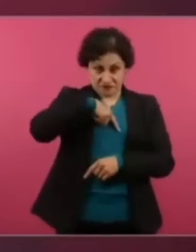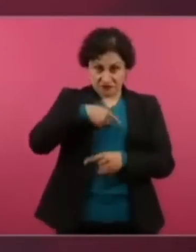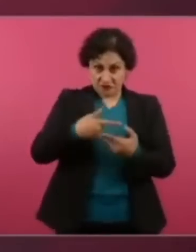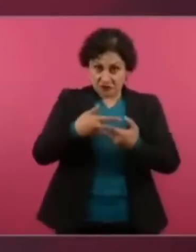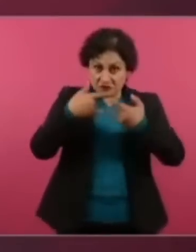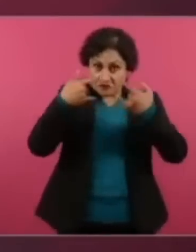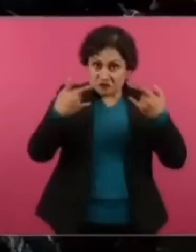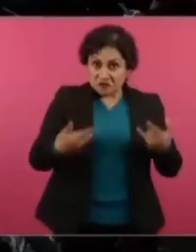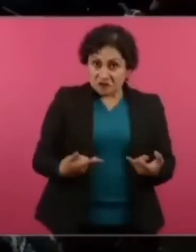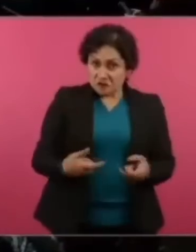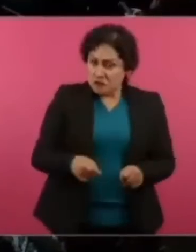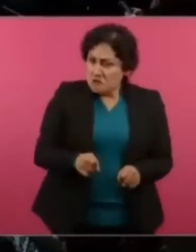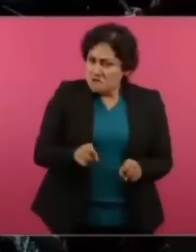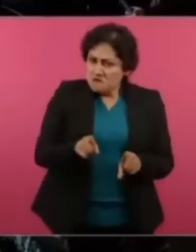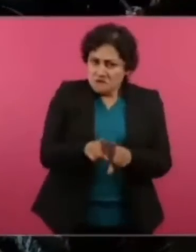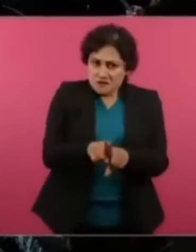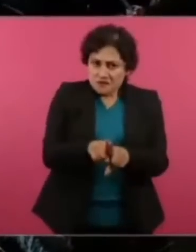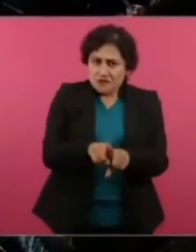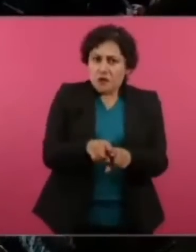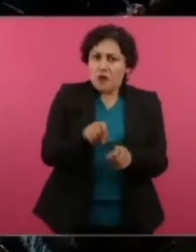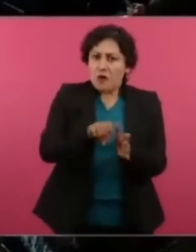hace 5 años,